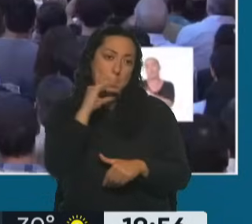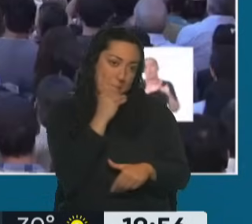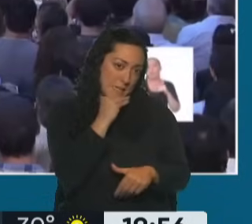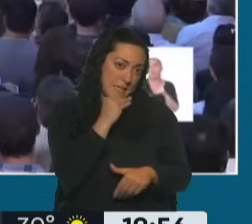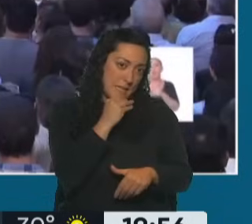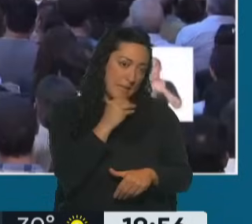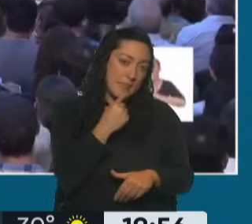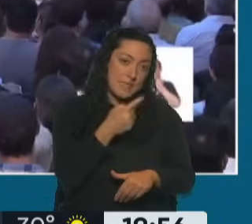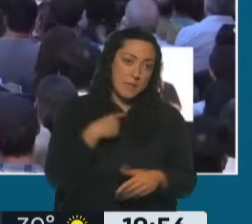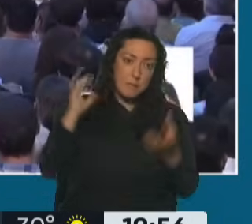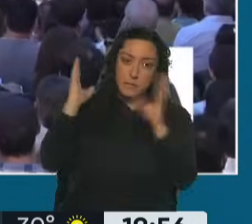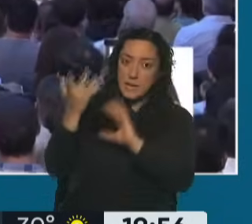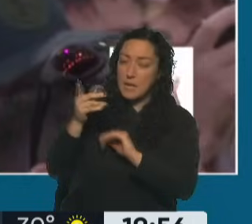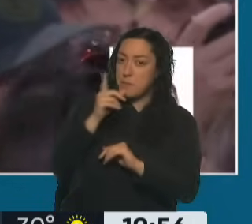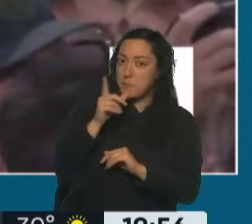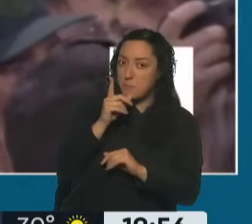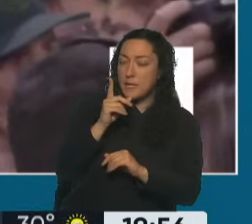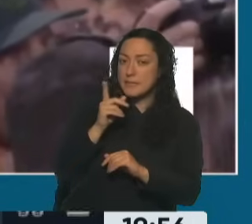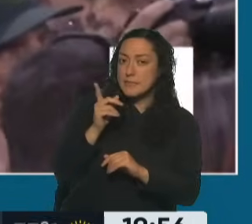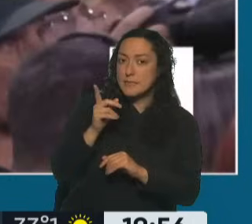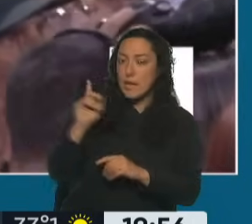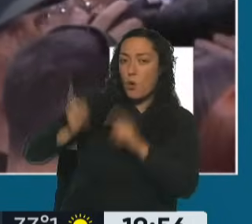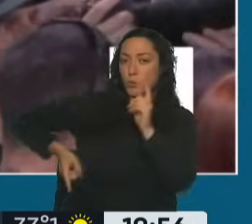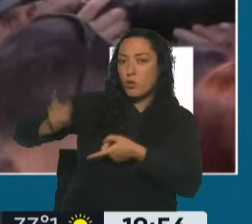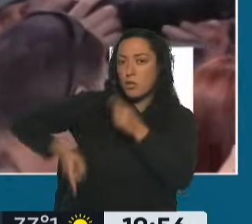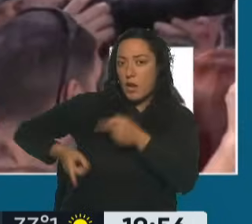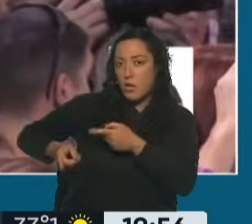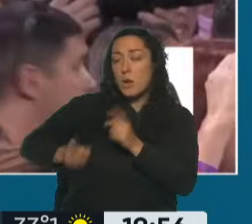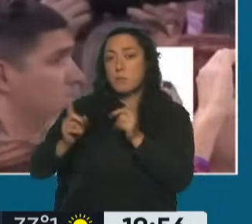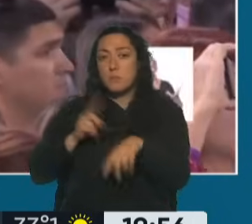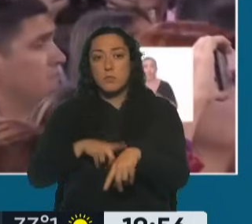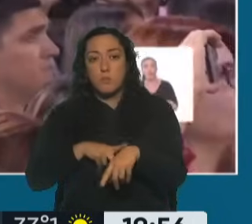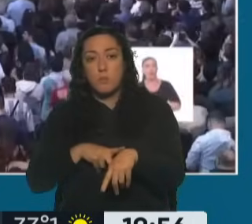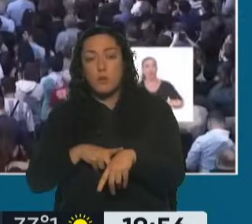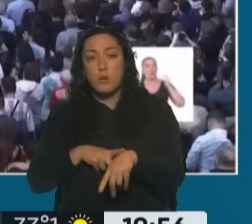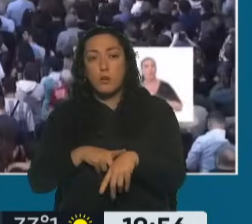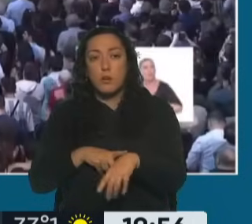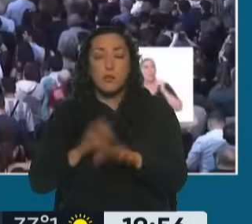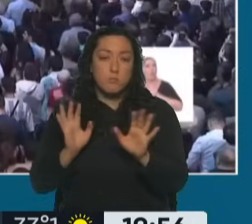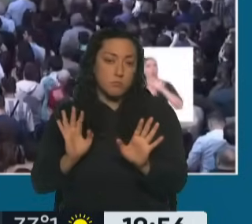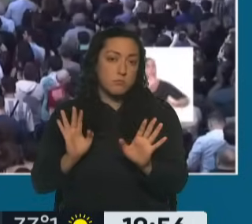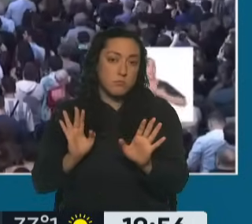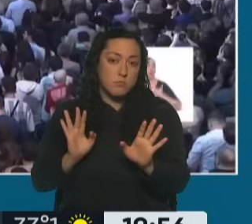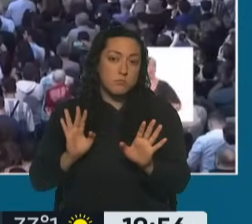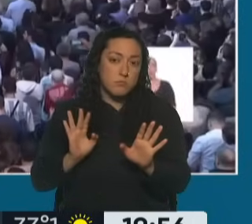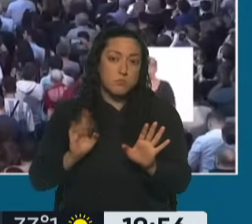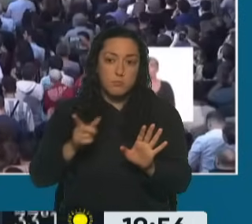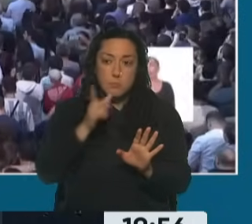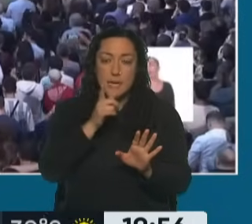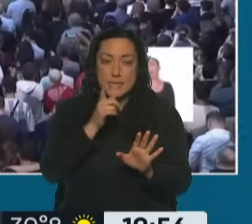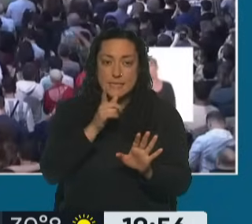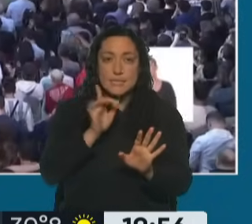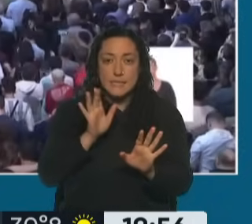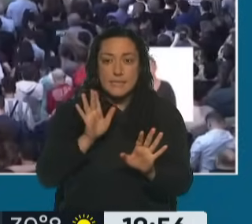a ver en Milei un fenómeno por ahí de corte un poco más autoritario, Sí. pero al mismo tiempo hasta ahí parece... Digo, es